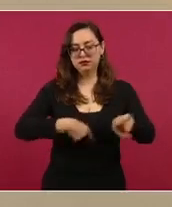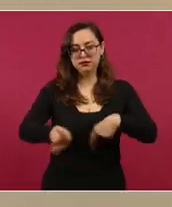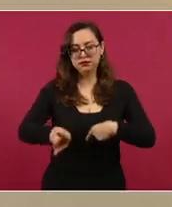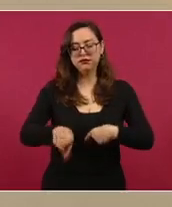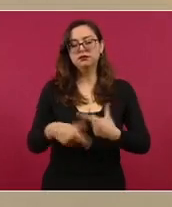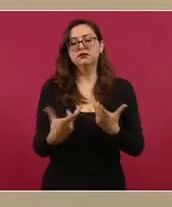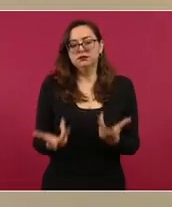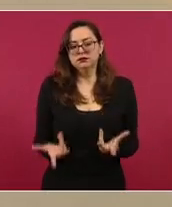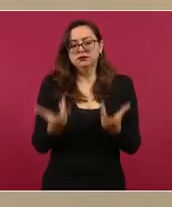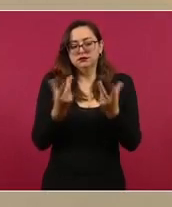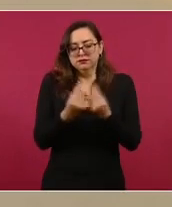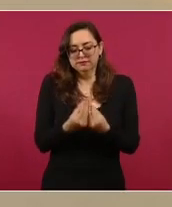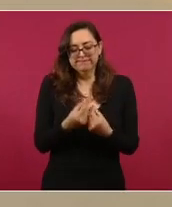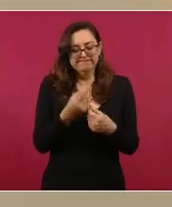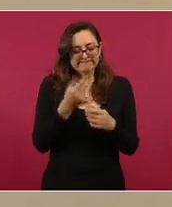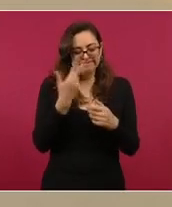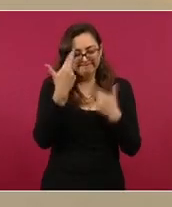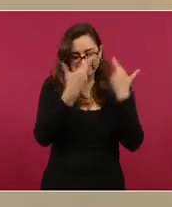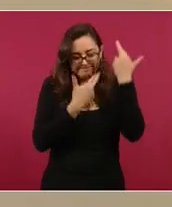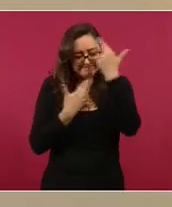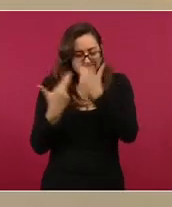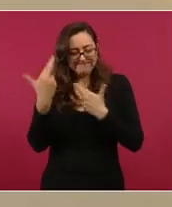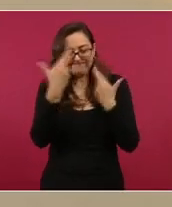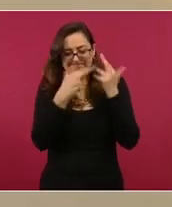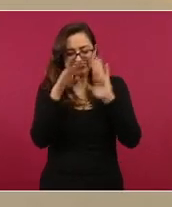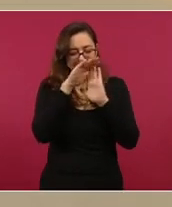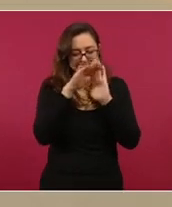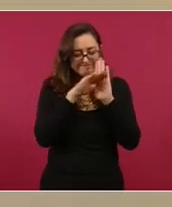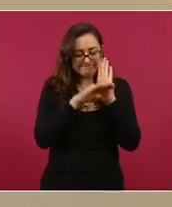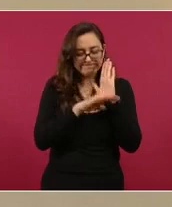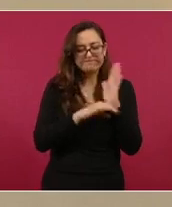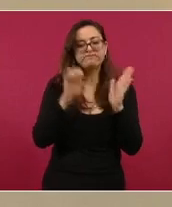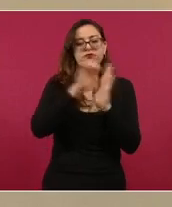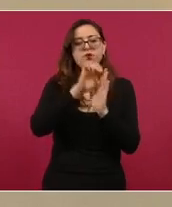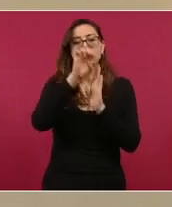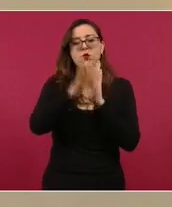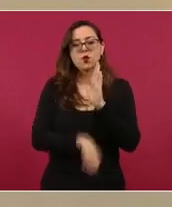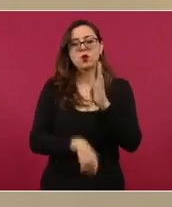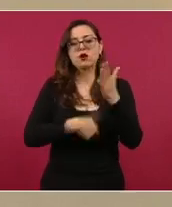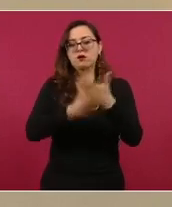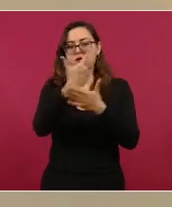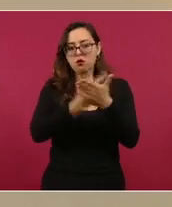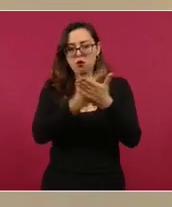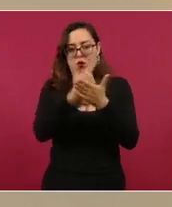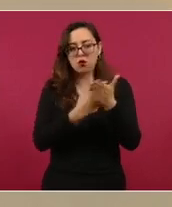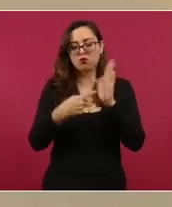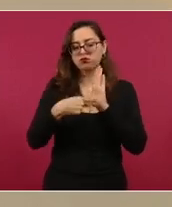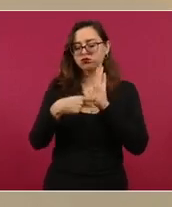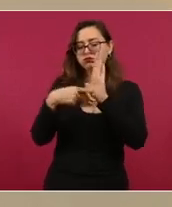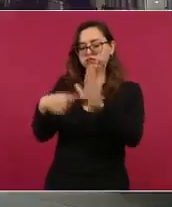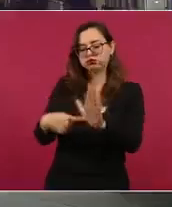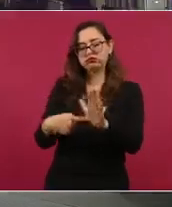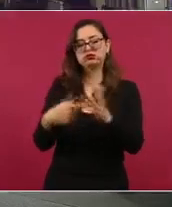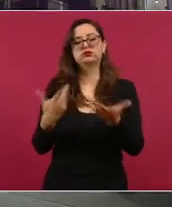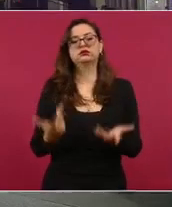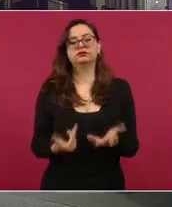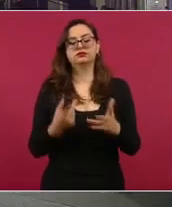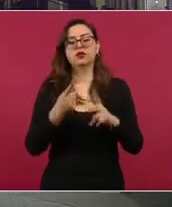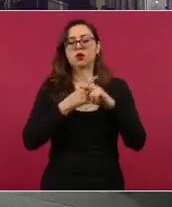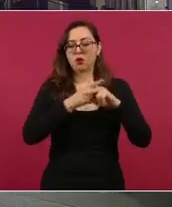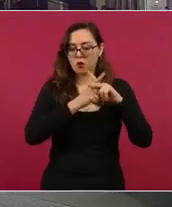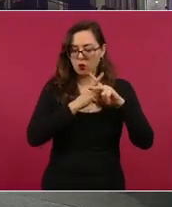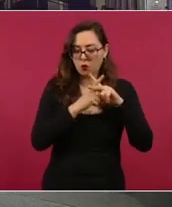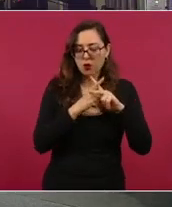mecanismos que se tienen que revisar, precisamente como presentar estados financieros auditados, cumplimiento